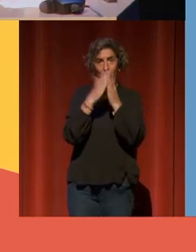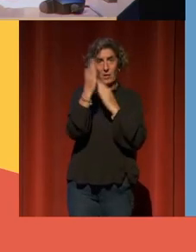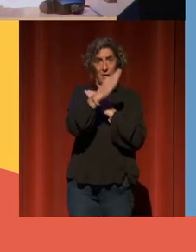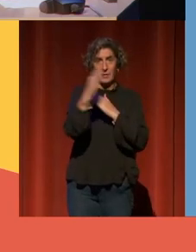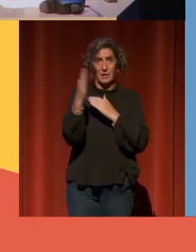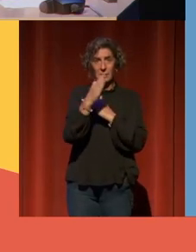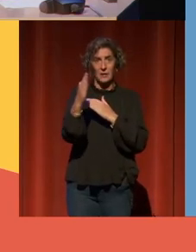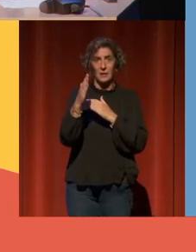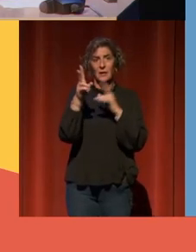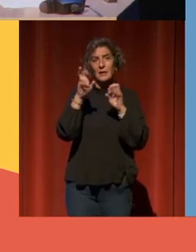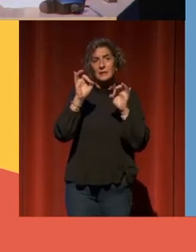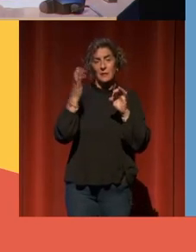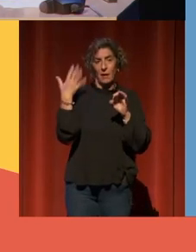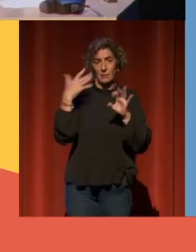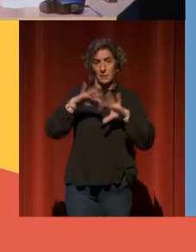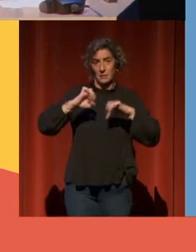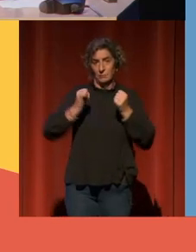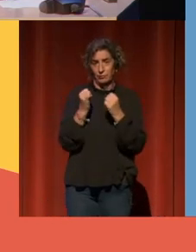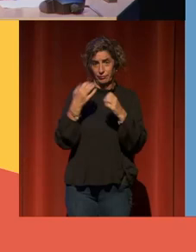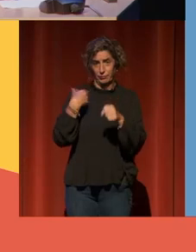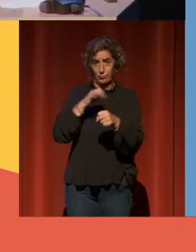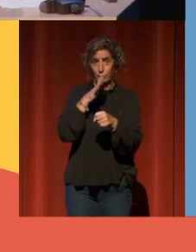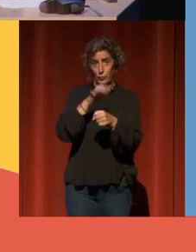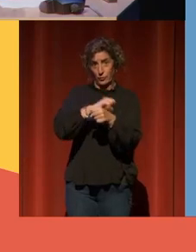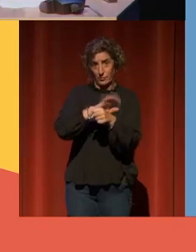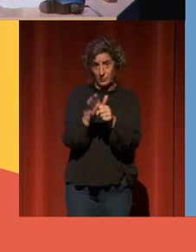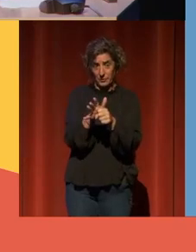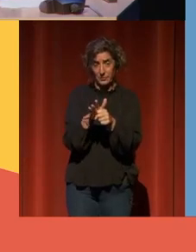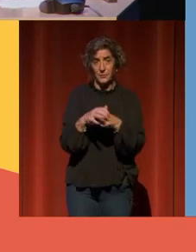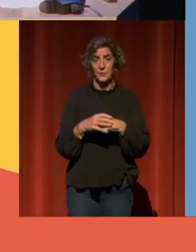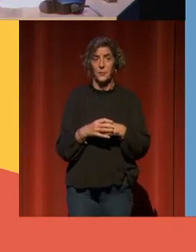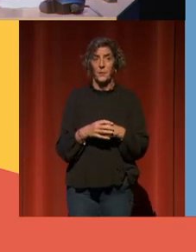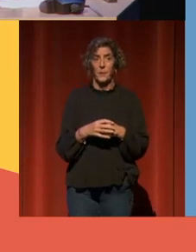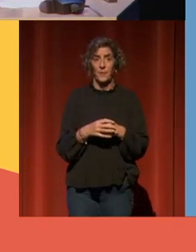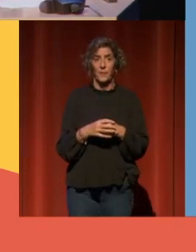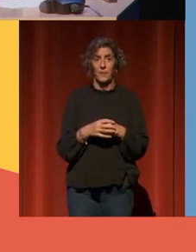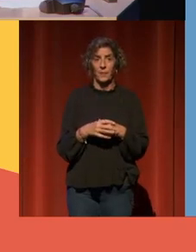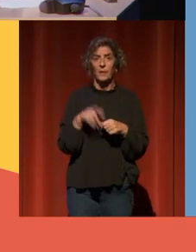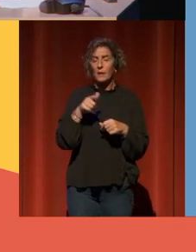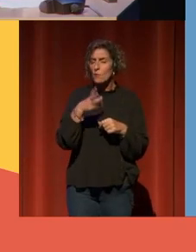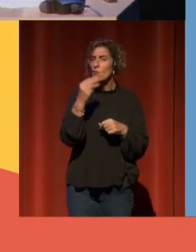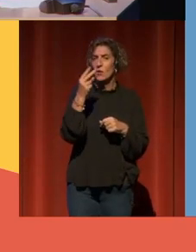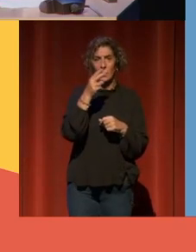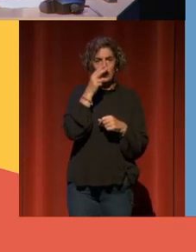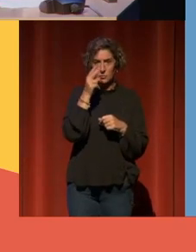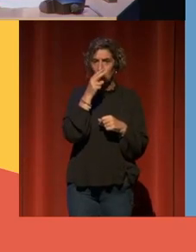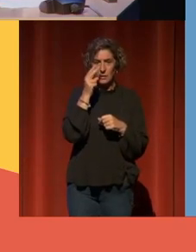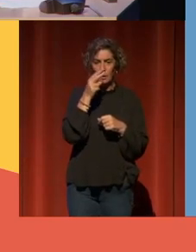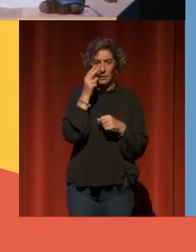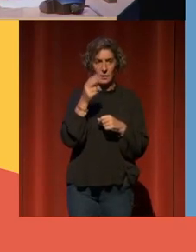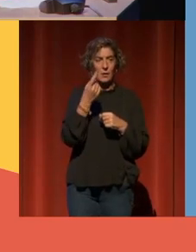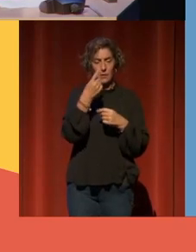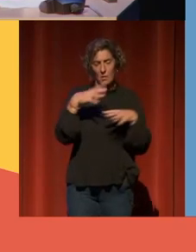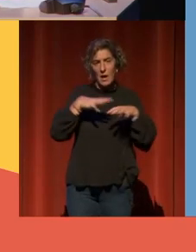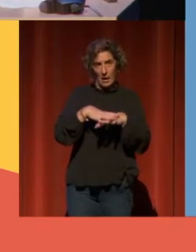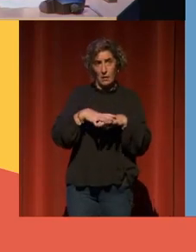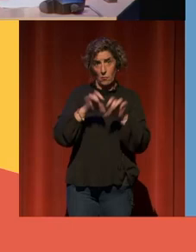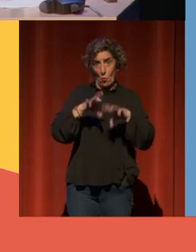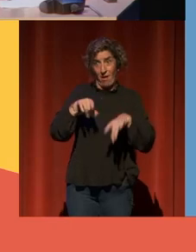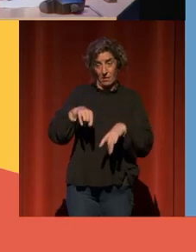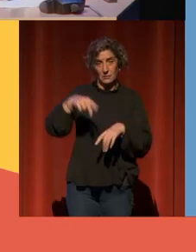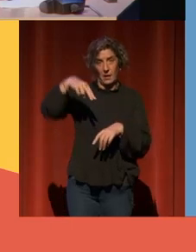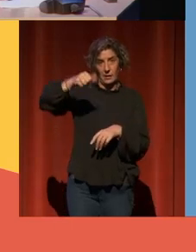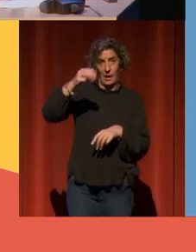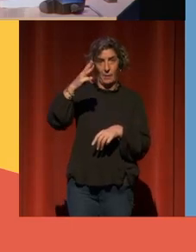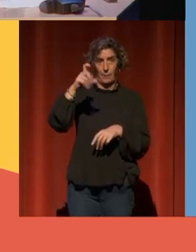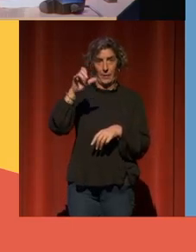el confinamiento la pandemia es muy interesante tener una red como aple